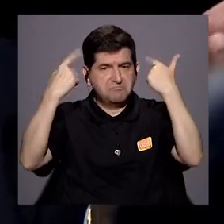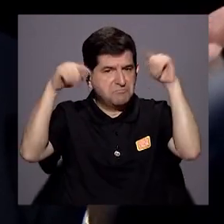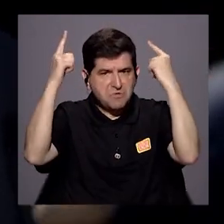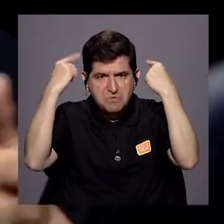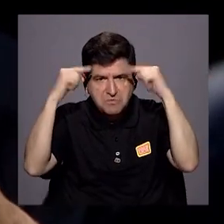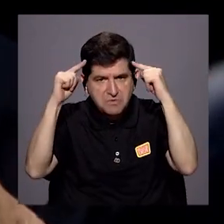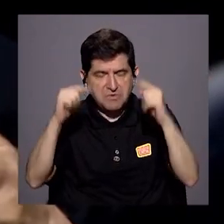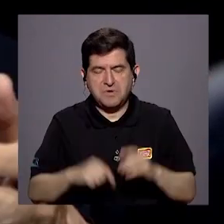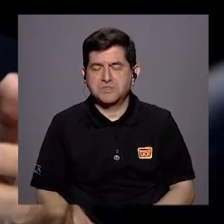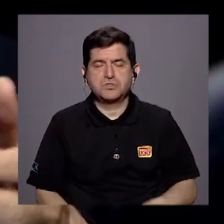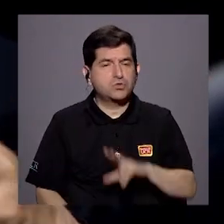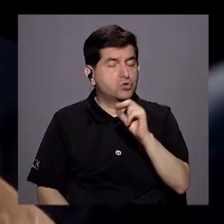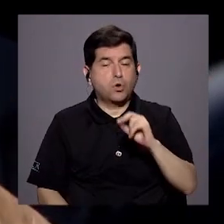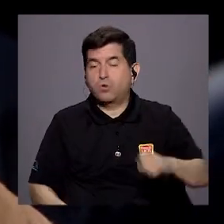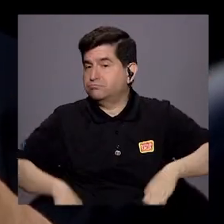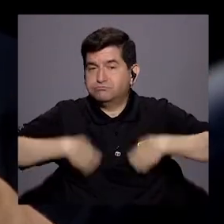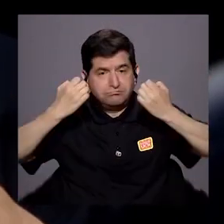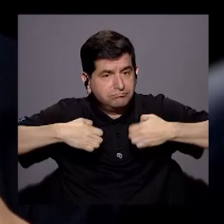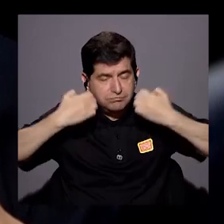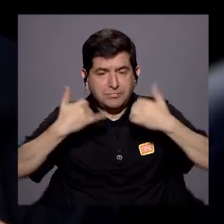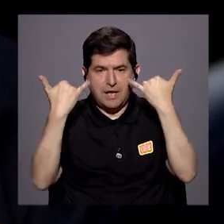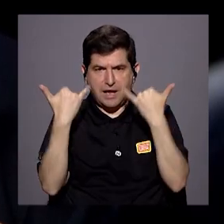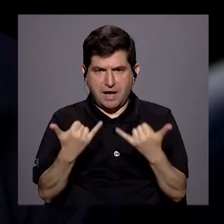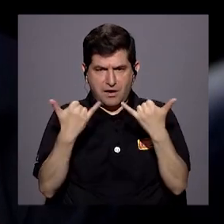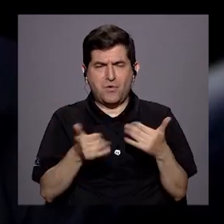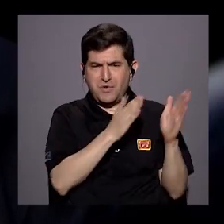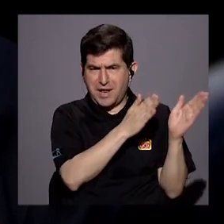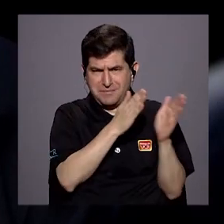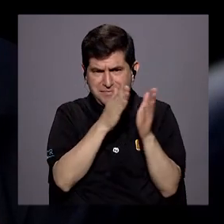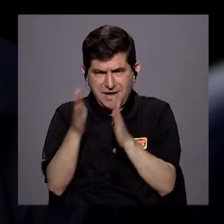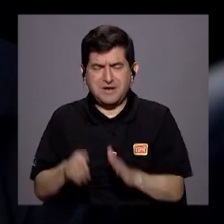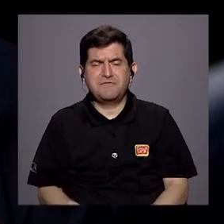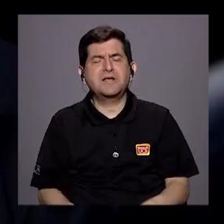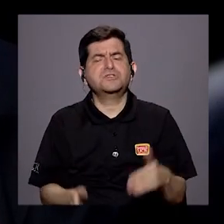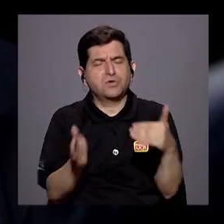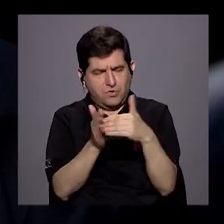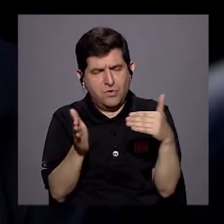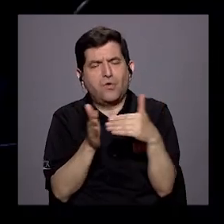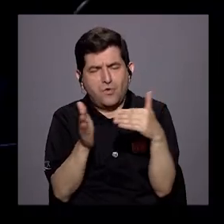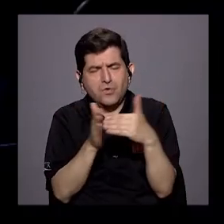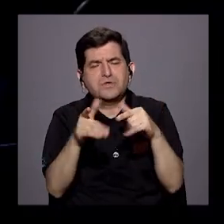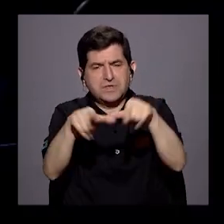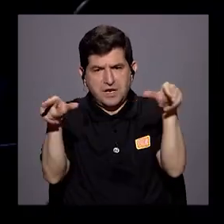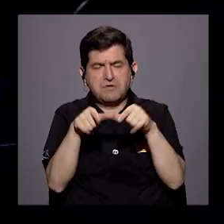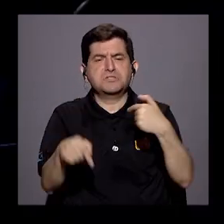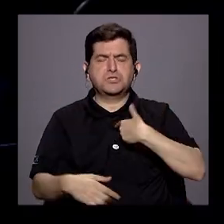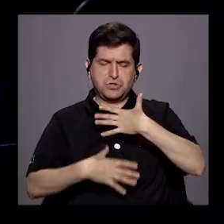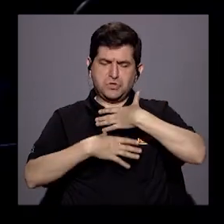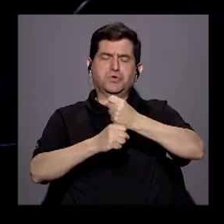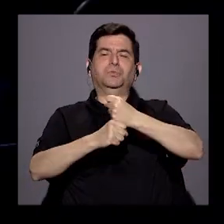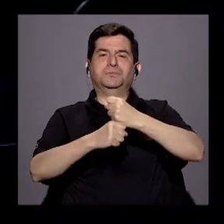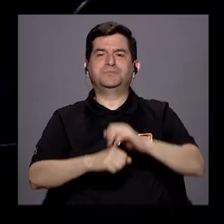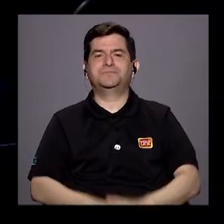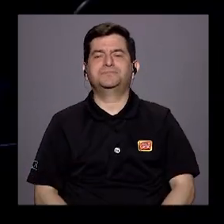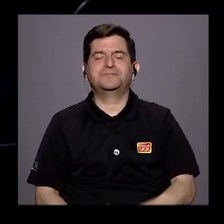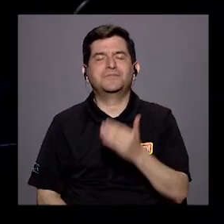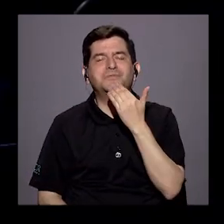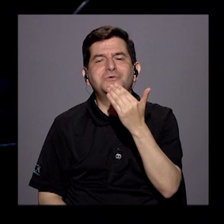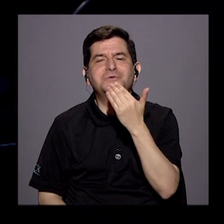y él y por muchos miembros se han tenido siento que en esta administración planificación estar tomando el lugar eso me da un poco de